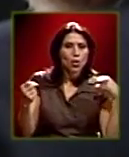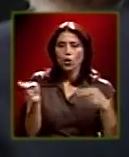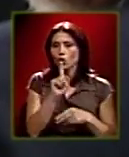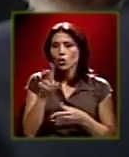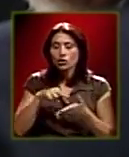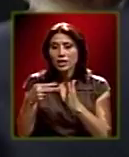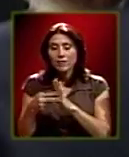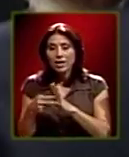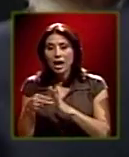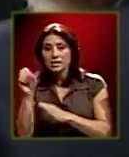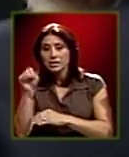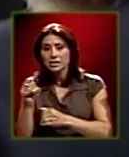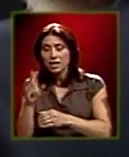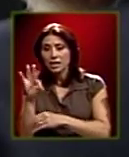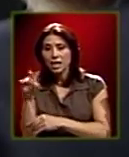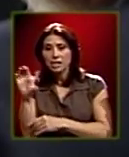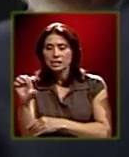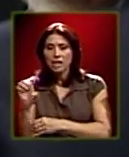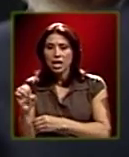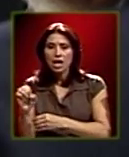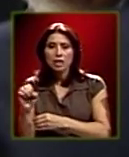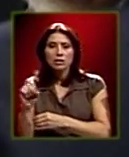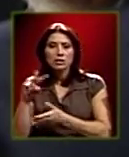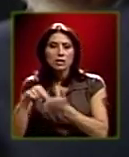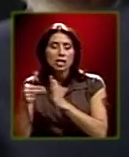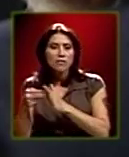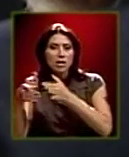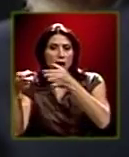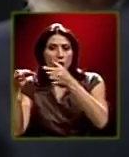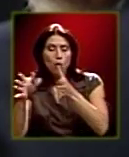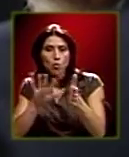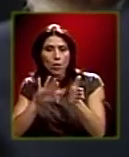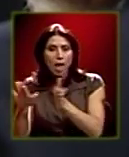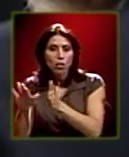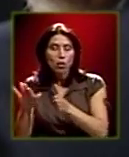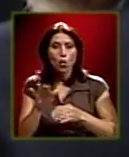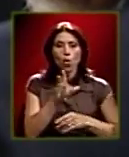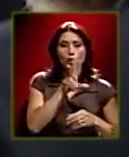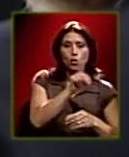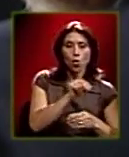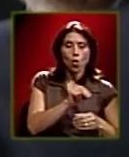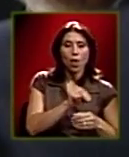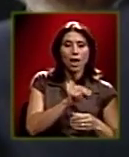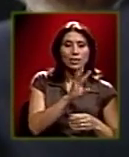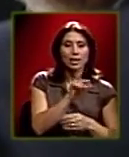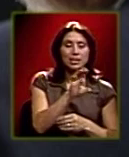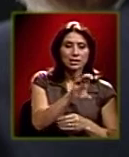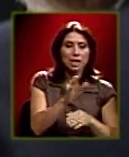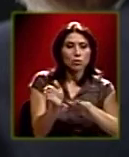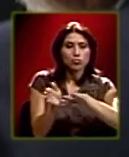TLC es estar de otro. Realmente lo que sucede es que hay dos visiones, una que trata de